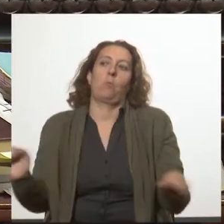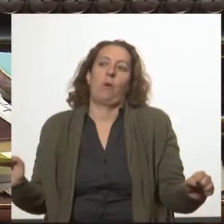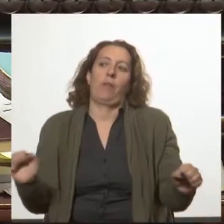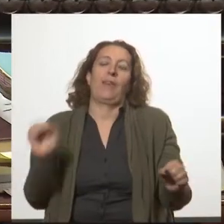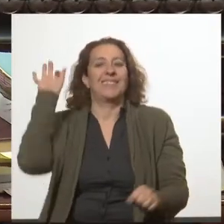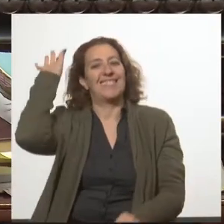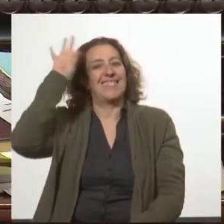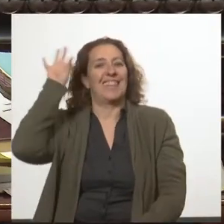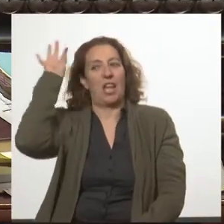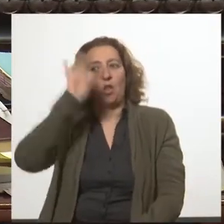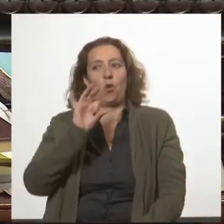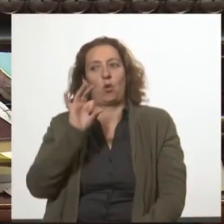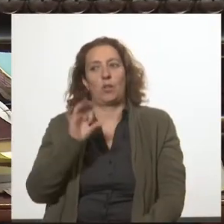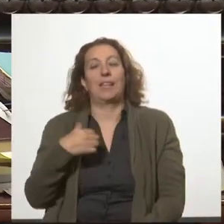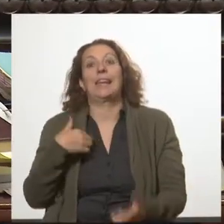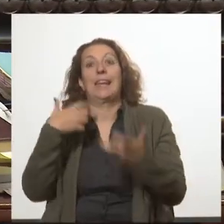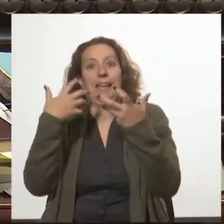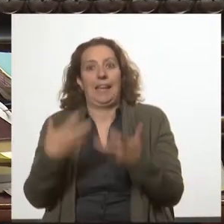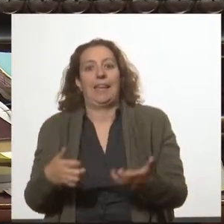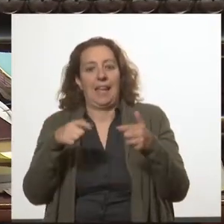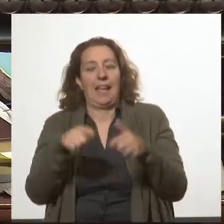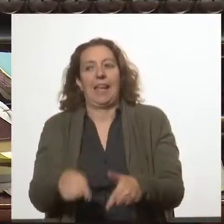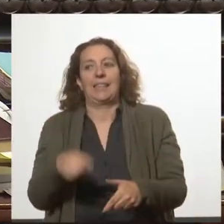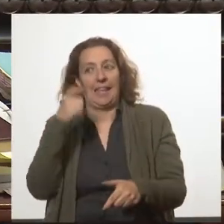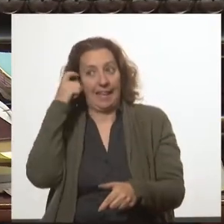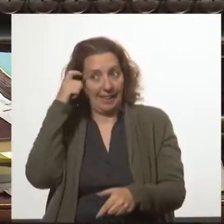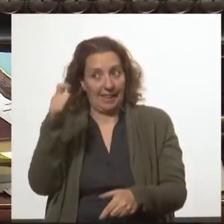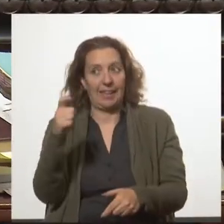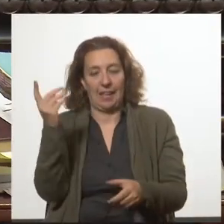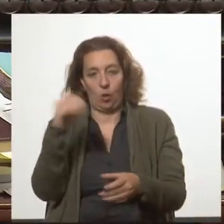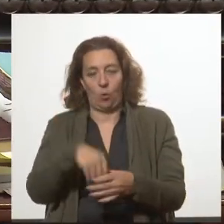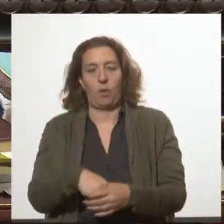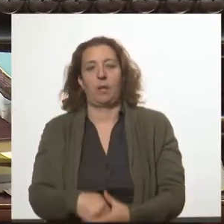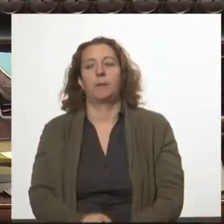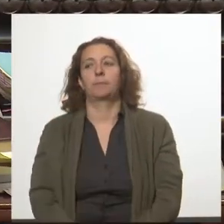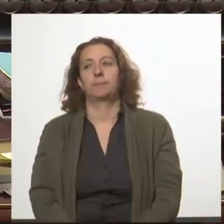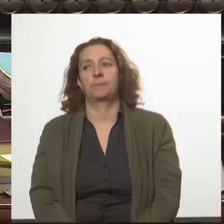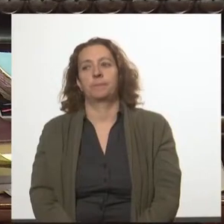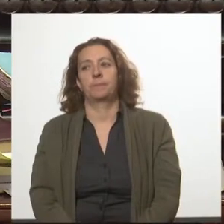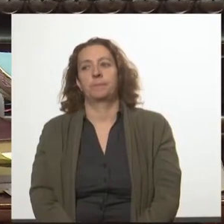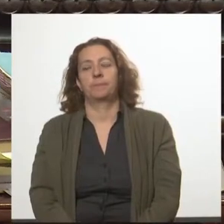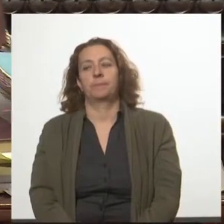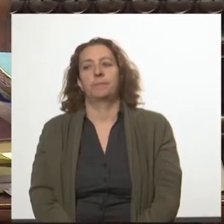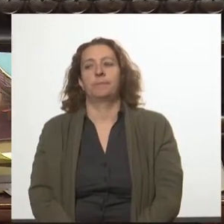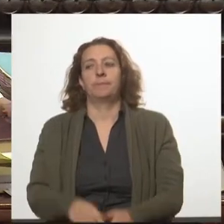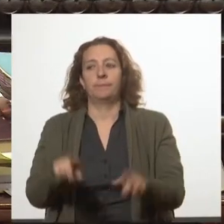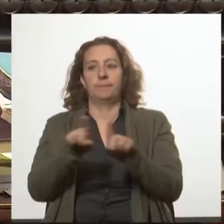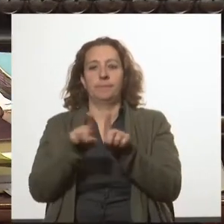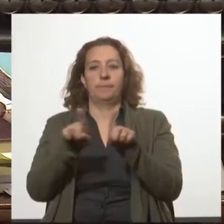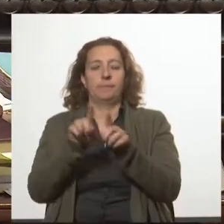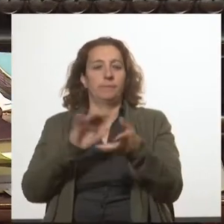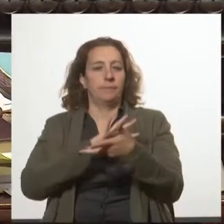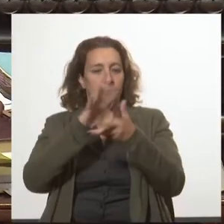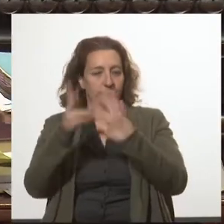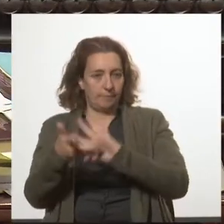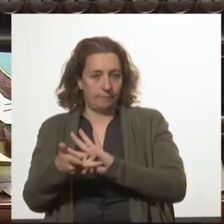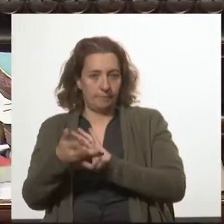senador que pretendía esta novedosa doctrina incluirla de la misma manera se pronuncian